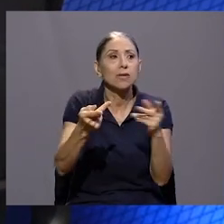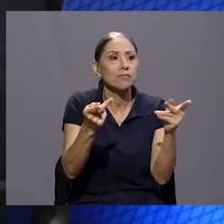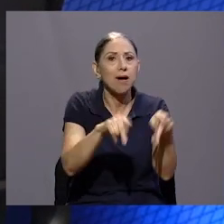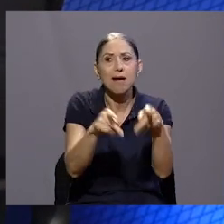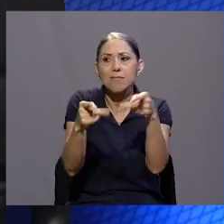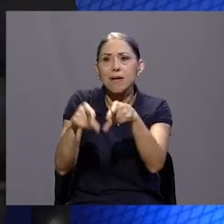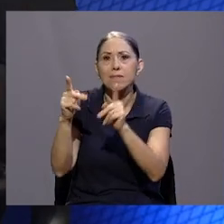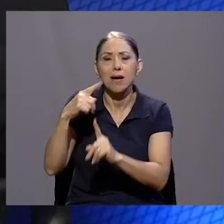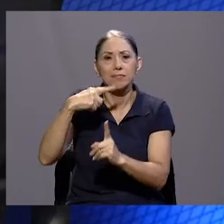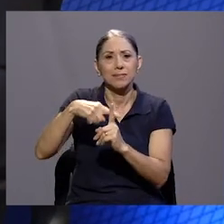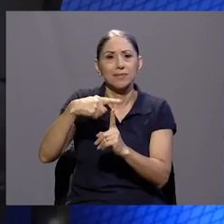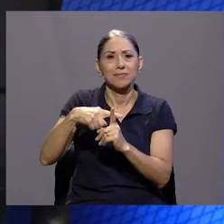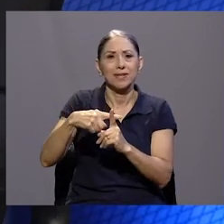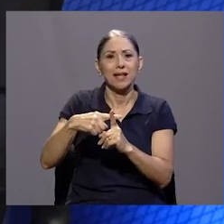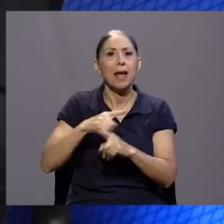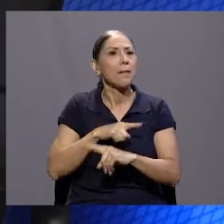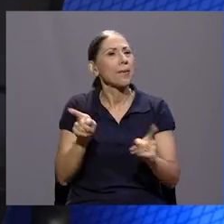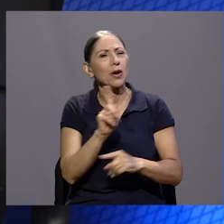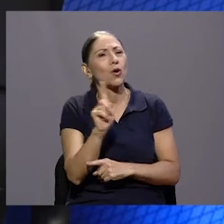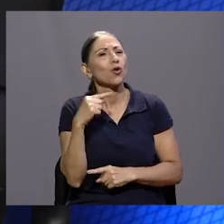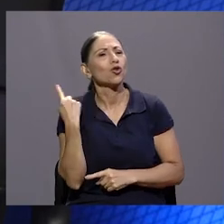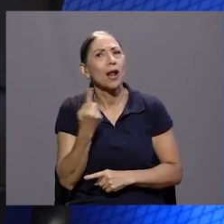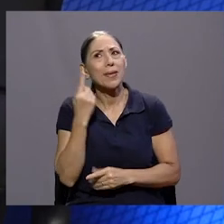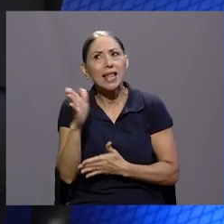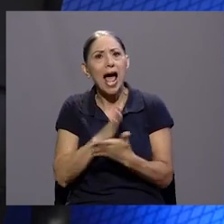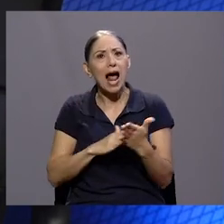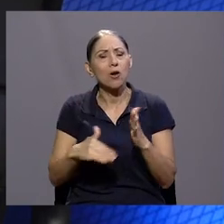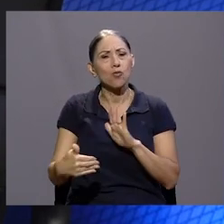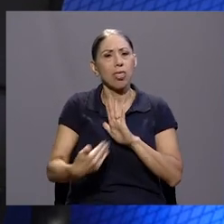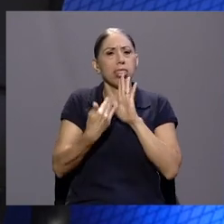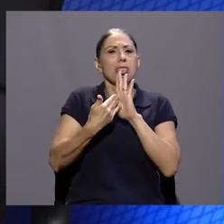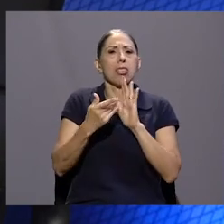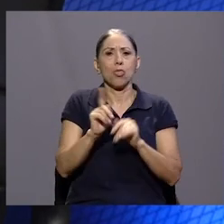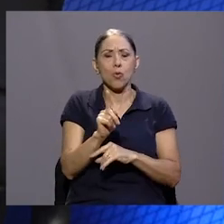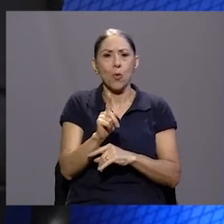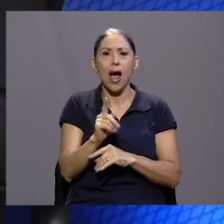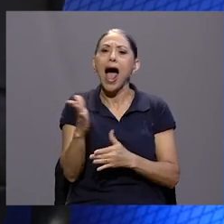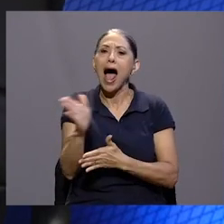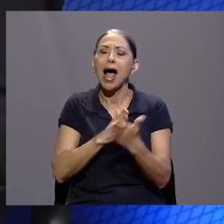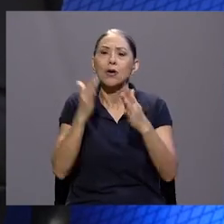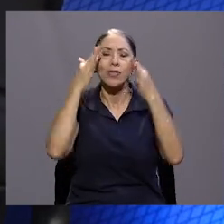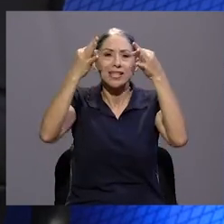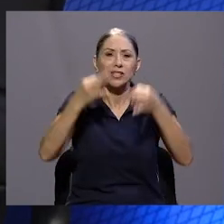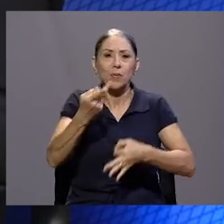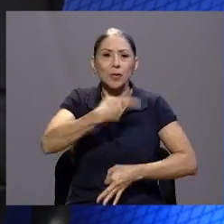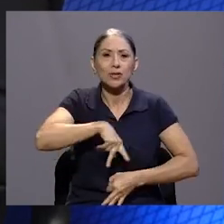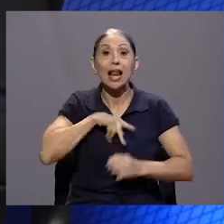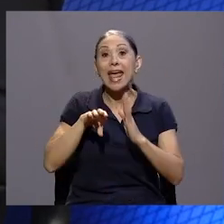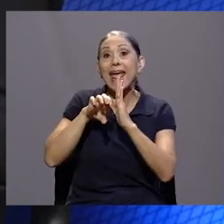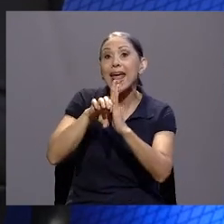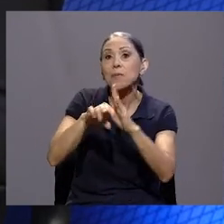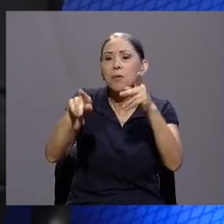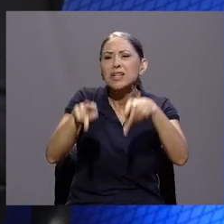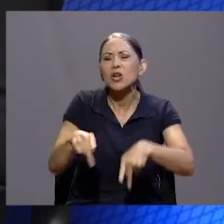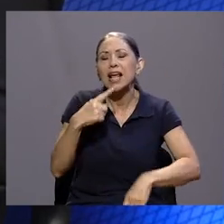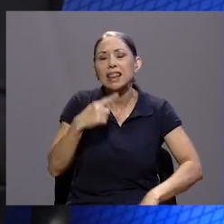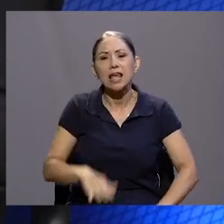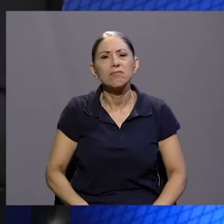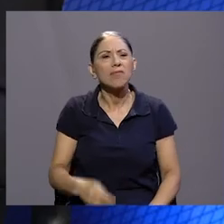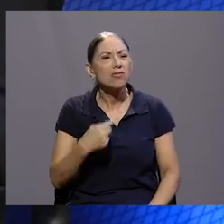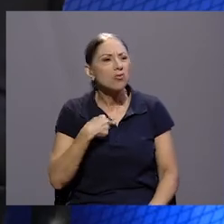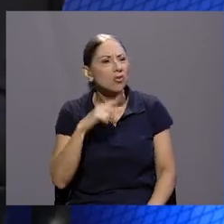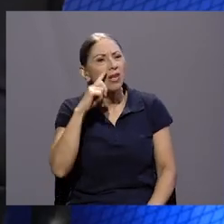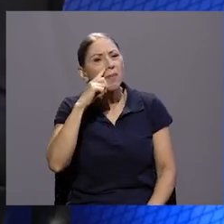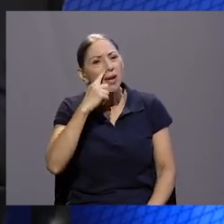personal ya porque las acciones que yo ejecutó cambien es como en ese momento que una persona dice tenía tanta pereza levantarme temprano de hacer ejercicio